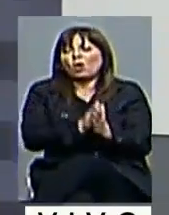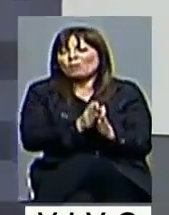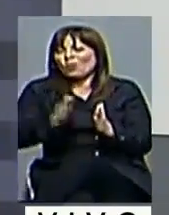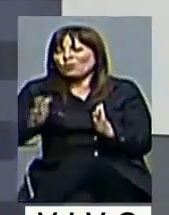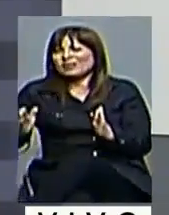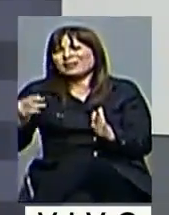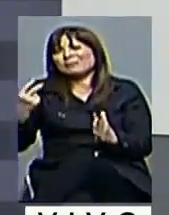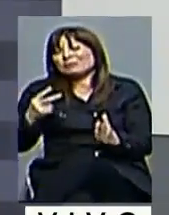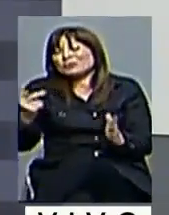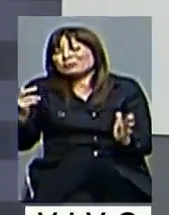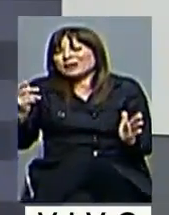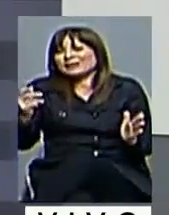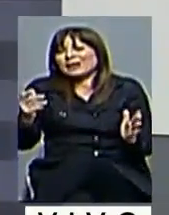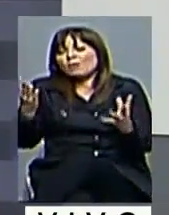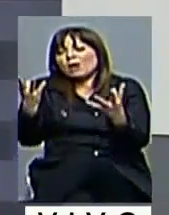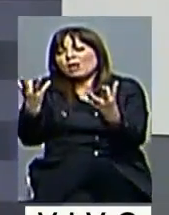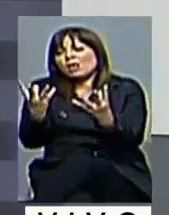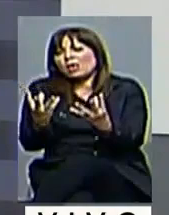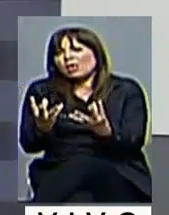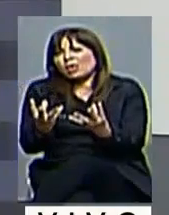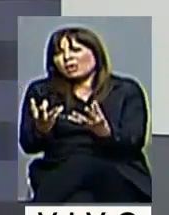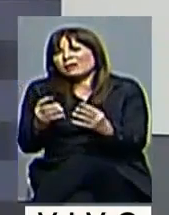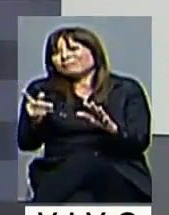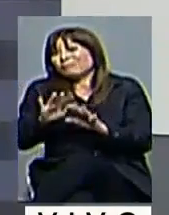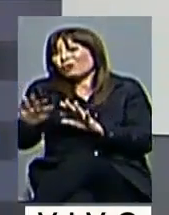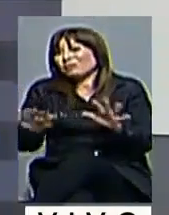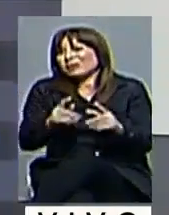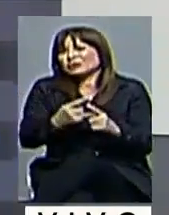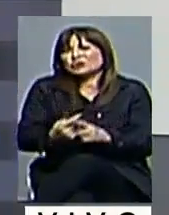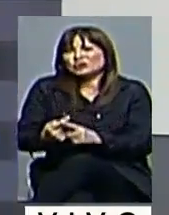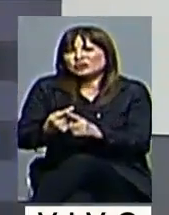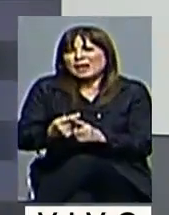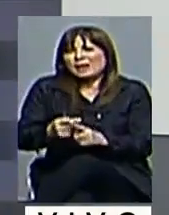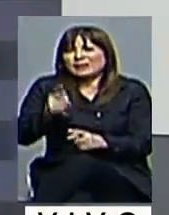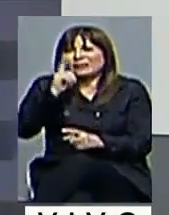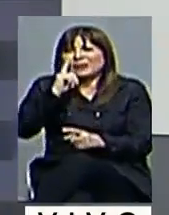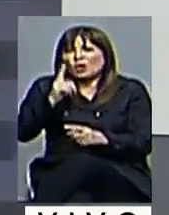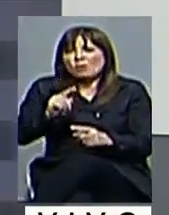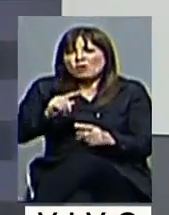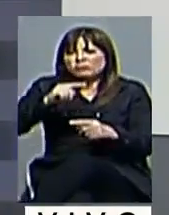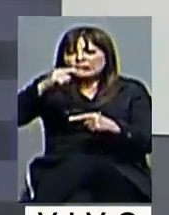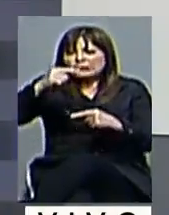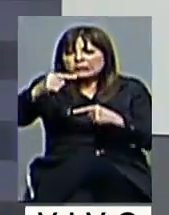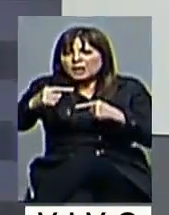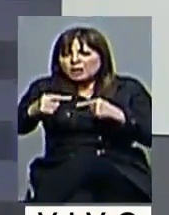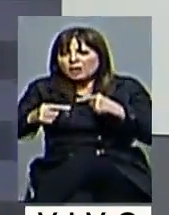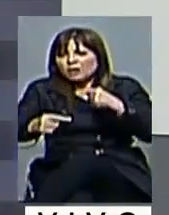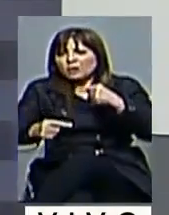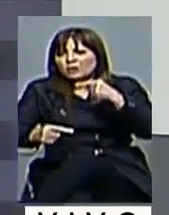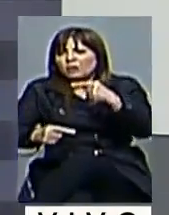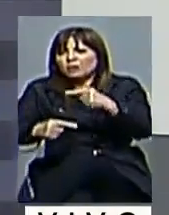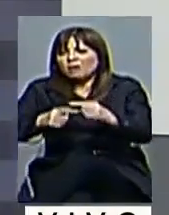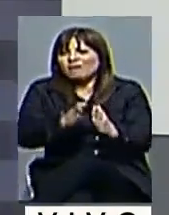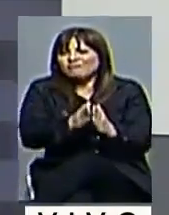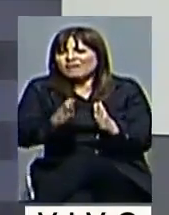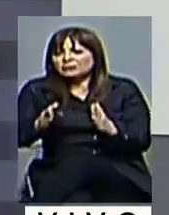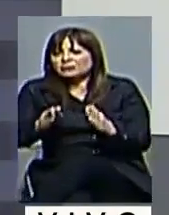lo decía. Es propio de los movimientos sociales, que tienen una cosa como cíclica, que tienen fases, se dice en la teoría,